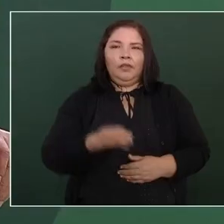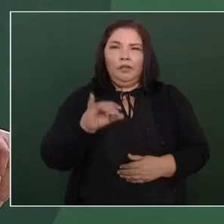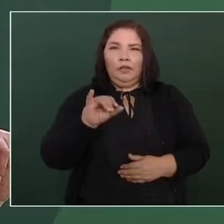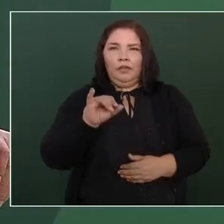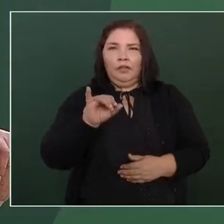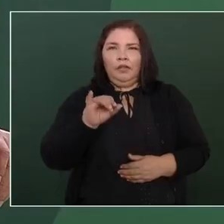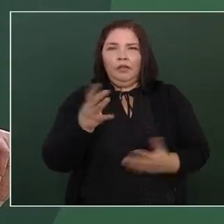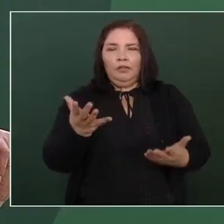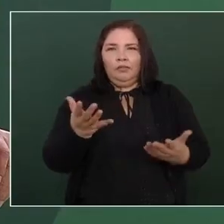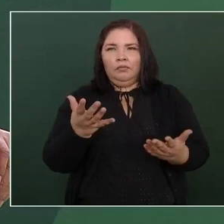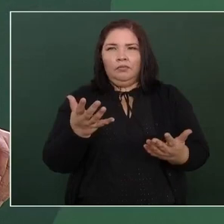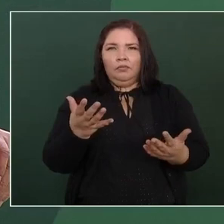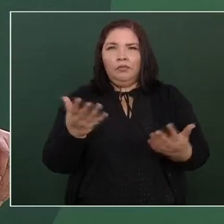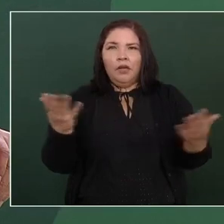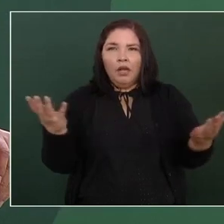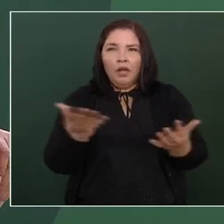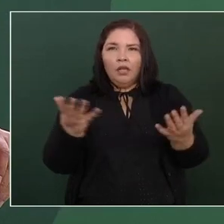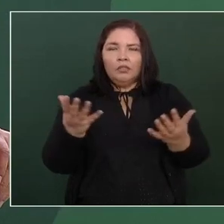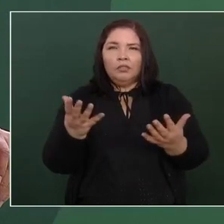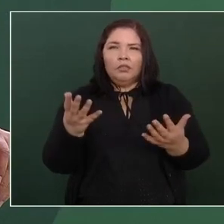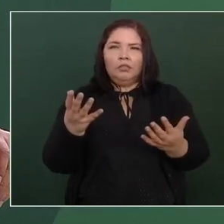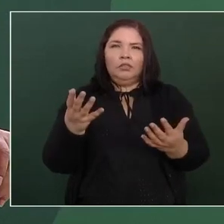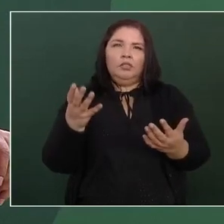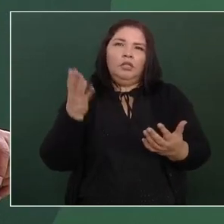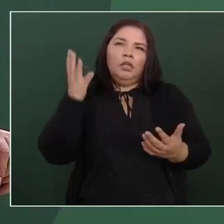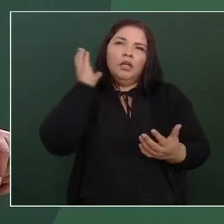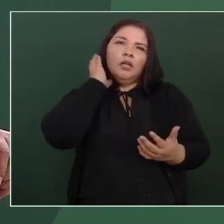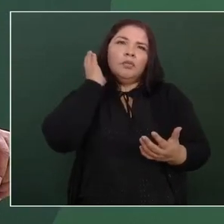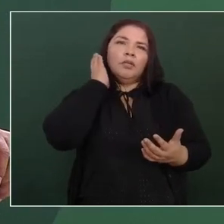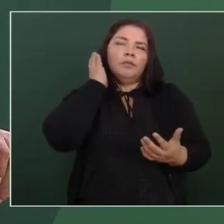tiene que darse en el Congreso,